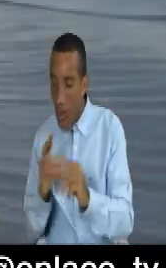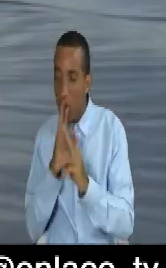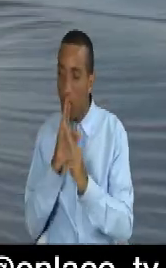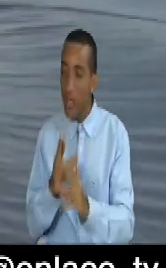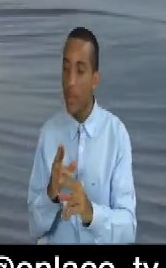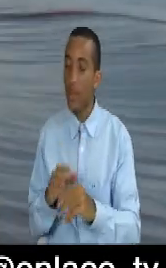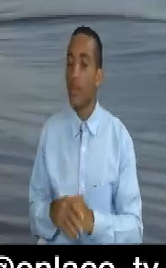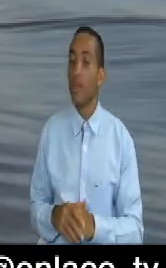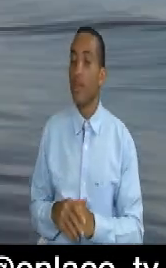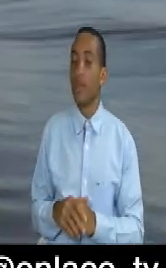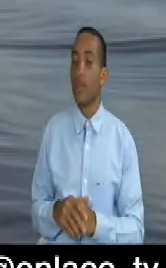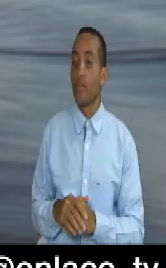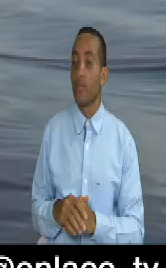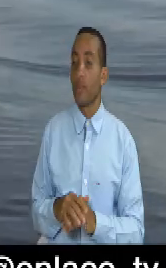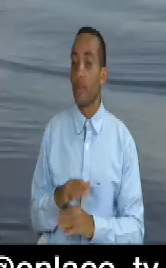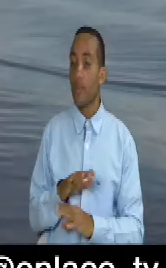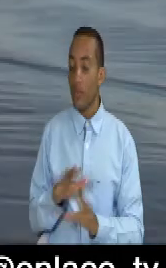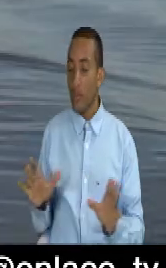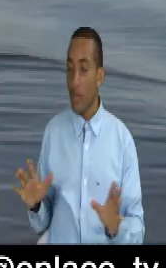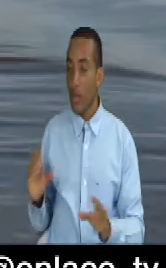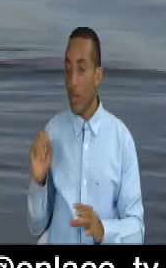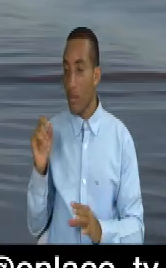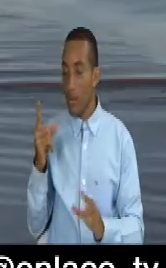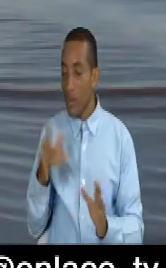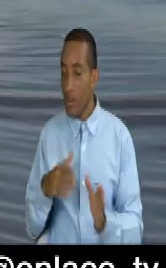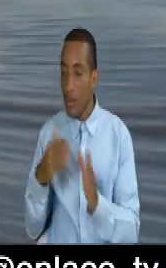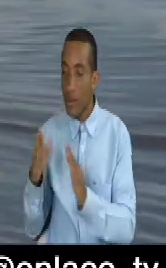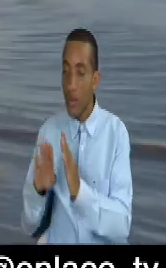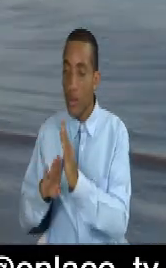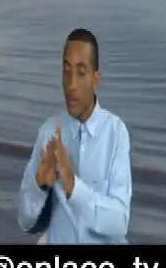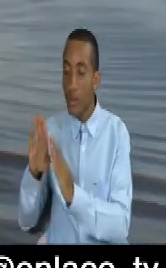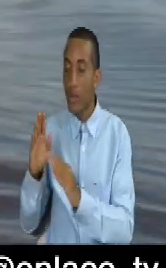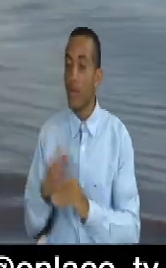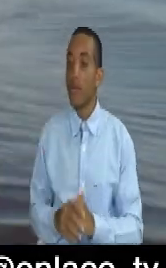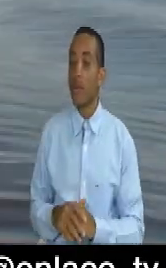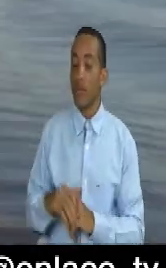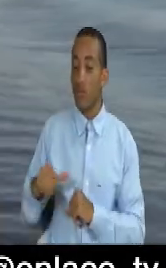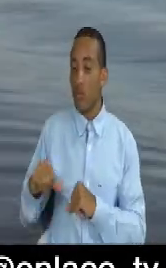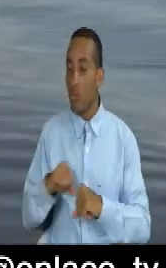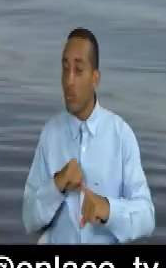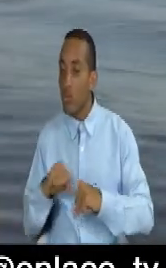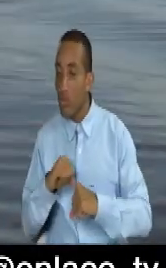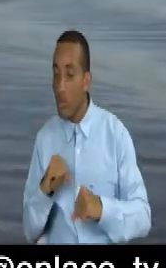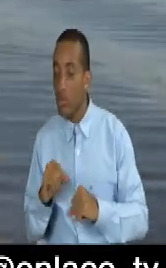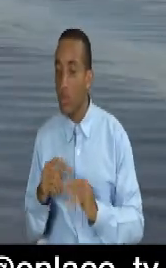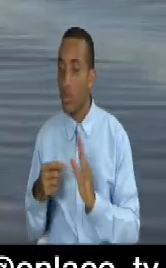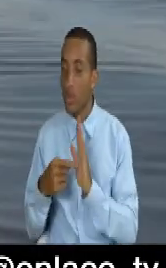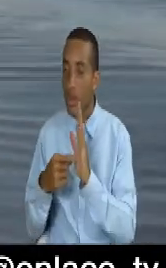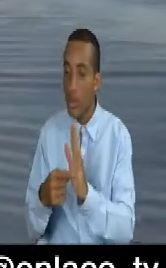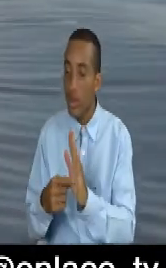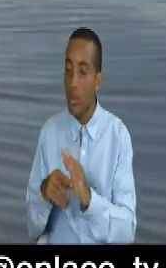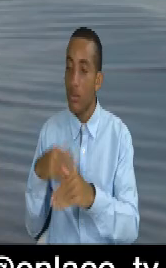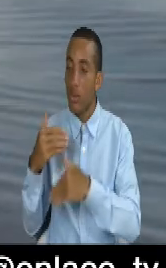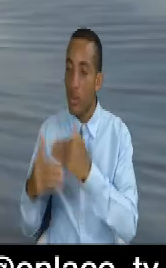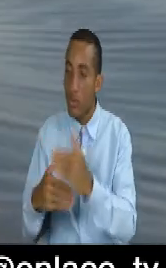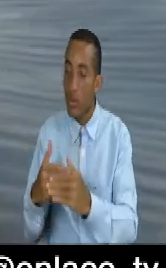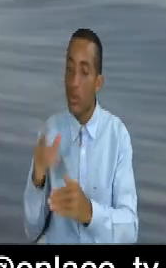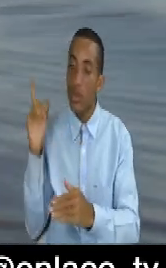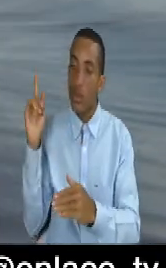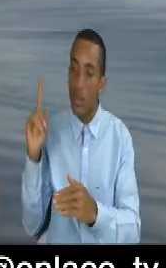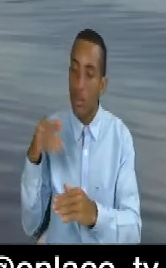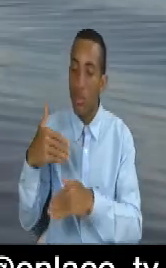tuvimos el primer avance, por decirlo así, porque andamos en eso, presentando avances a medida que el tiempo pueda